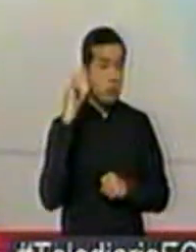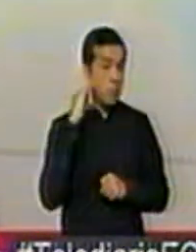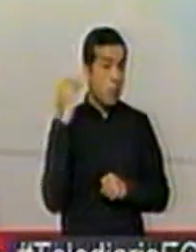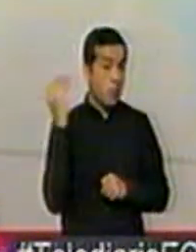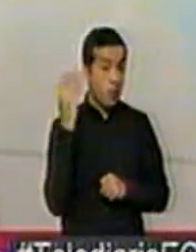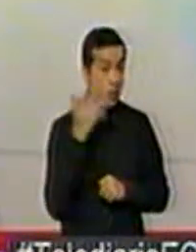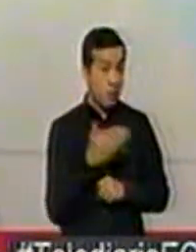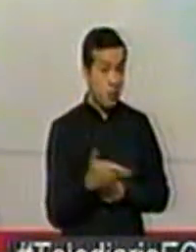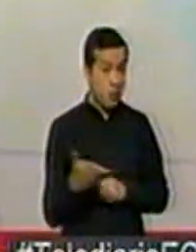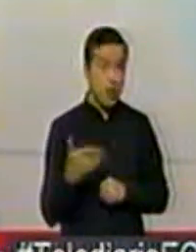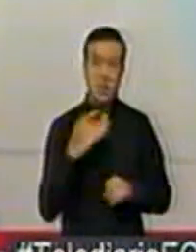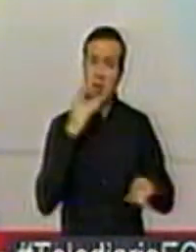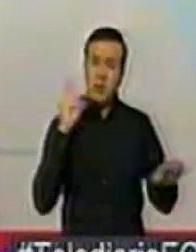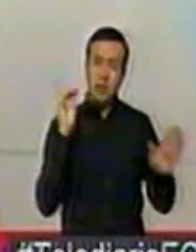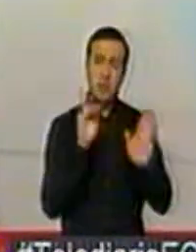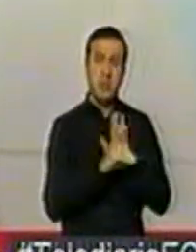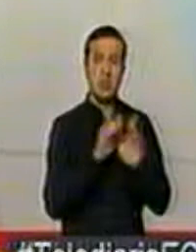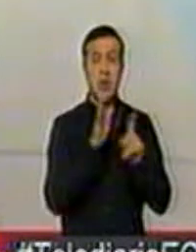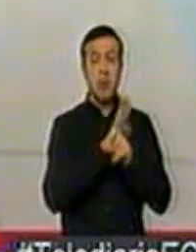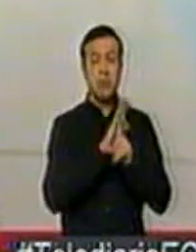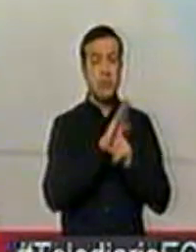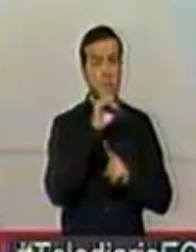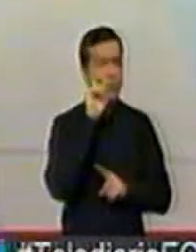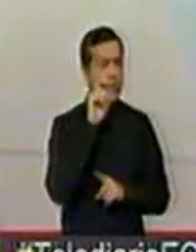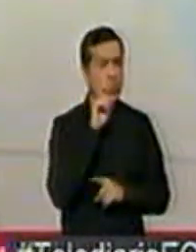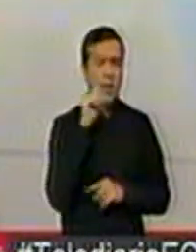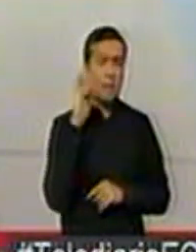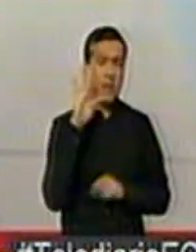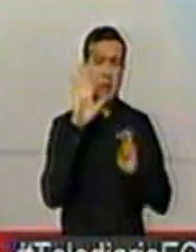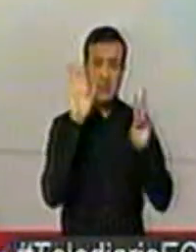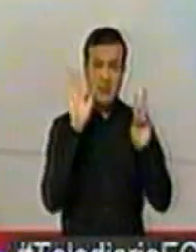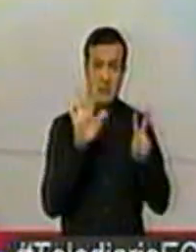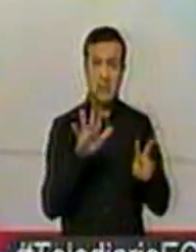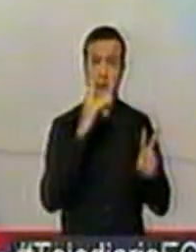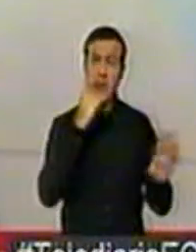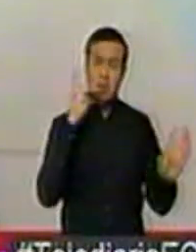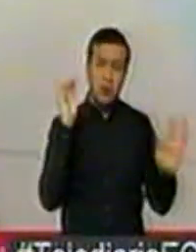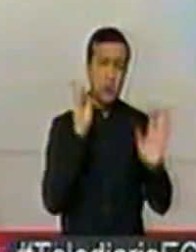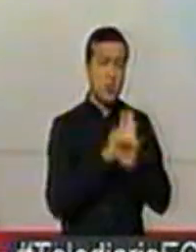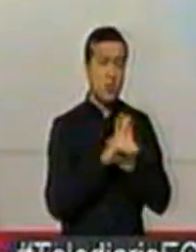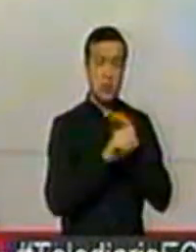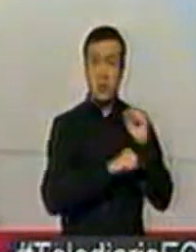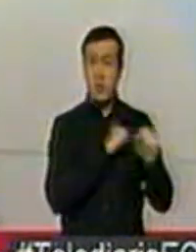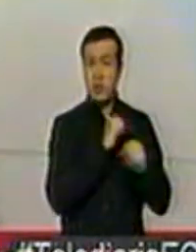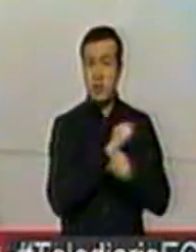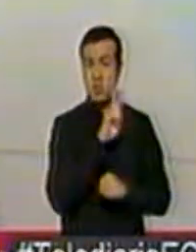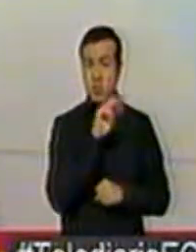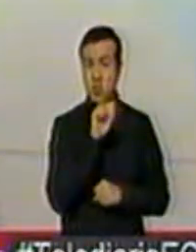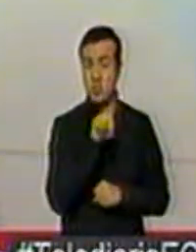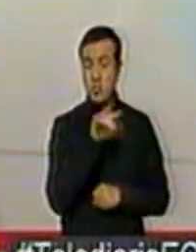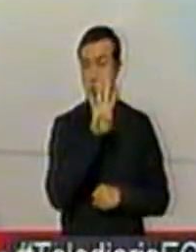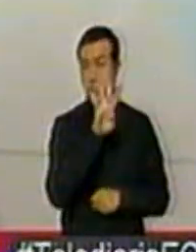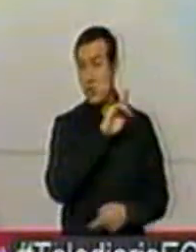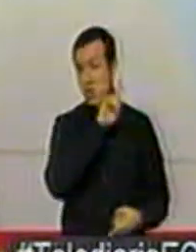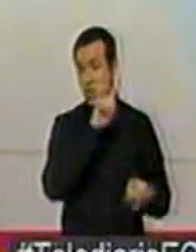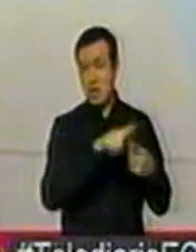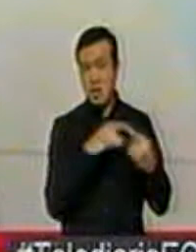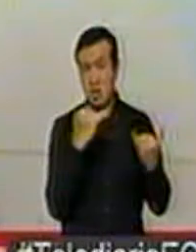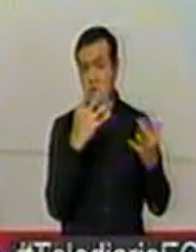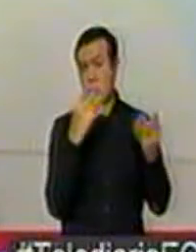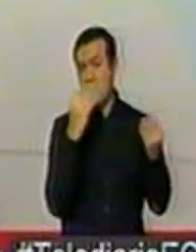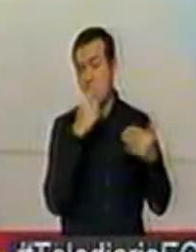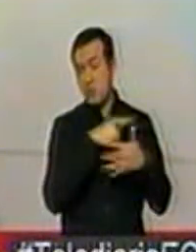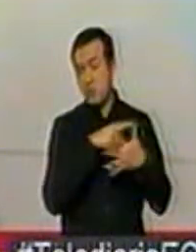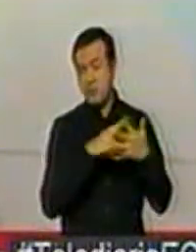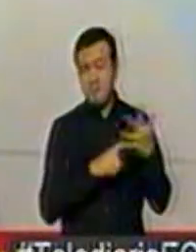En realidad, las denuncias sobre abuso sexual son alrededor de 7.000 denuncias desde el año 2014. Es decir, hay una serie de elementos